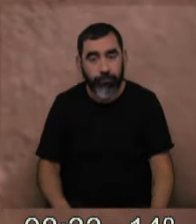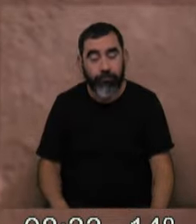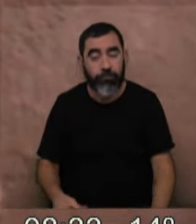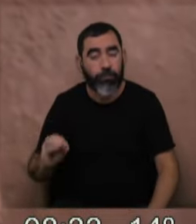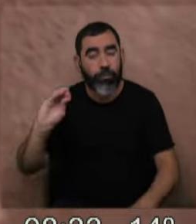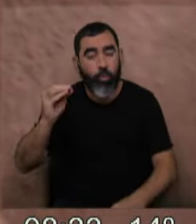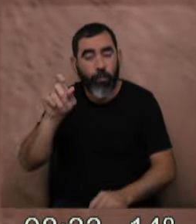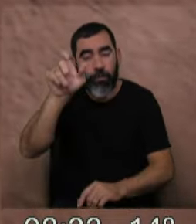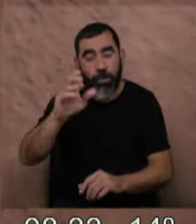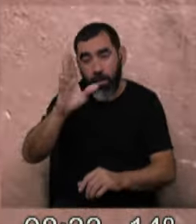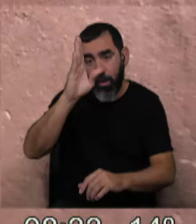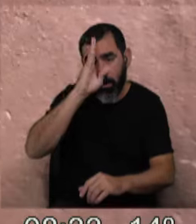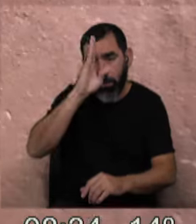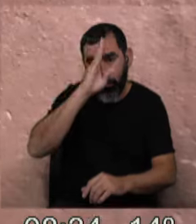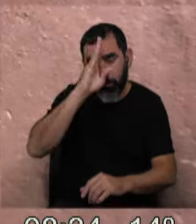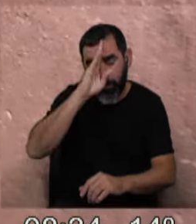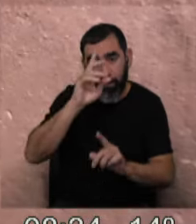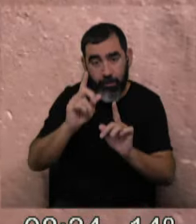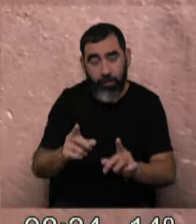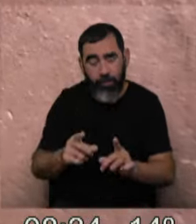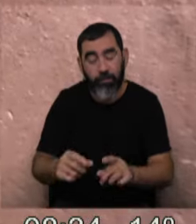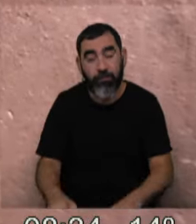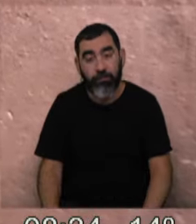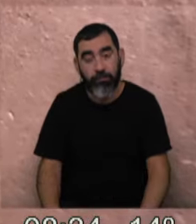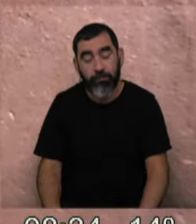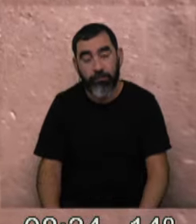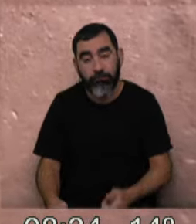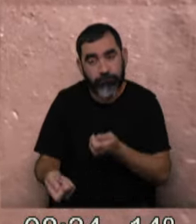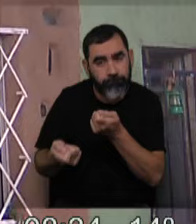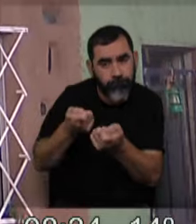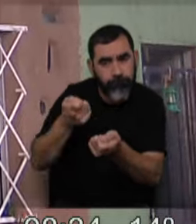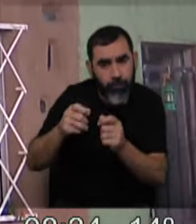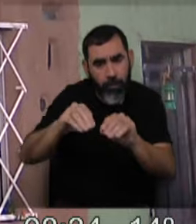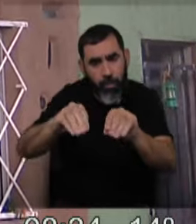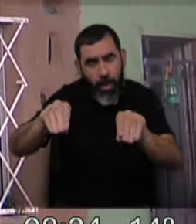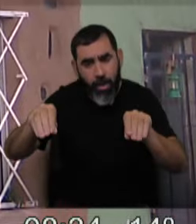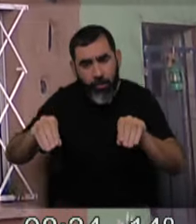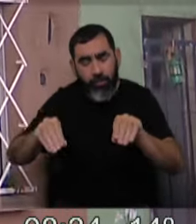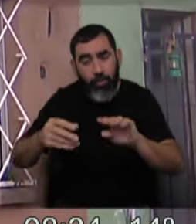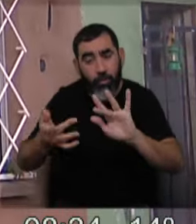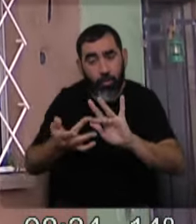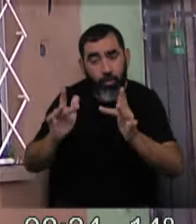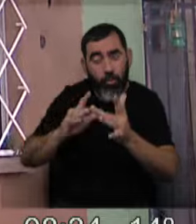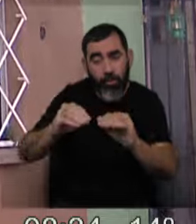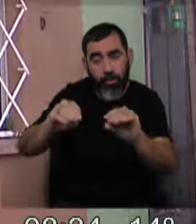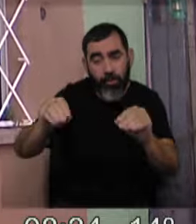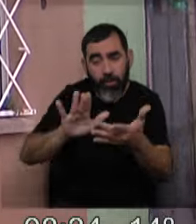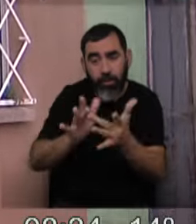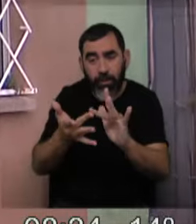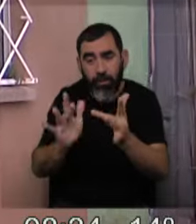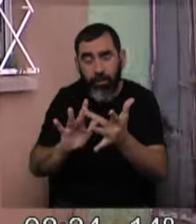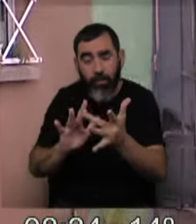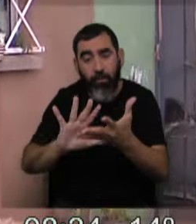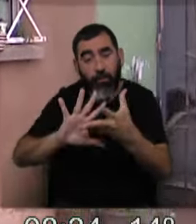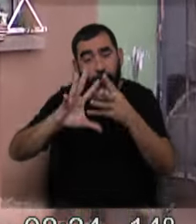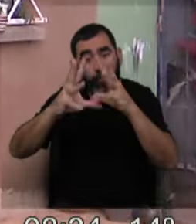chicos jóvenes que están aprendiendo, están trabajando, están metiéndole mano al barro y se están contactando con el barro. Entonces, es una